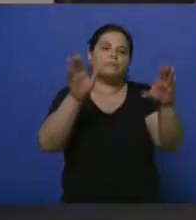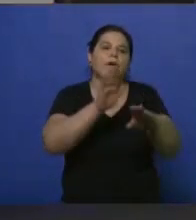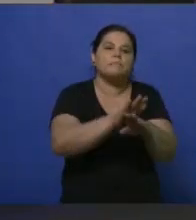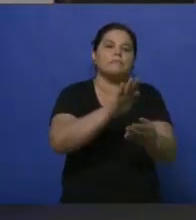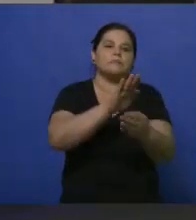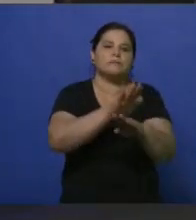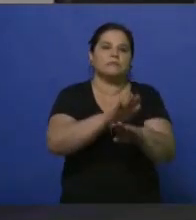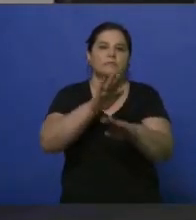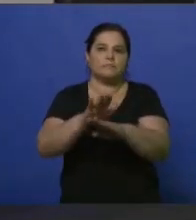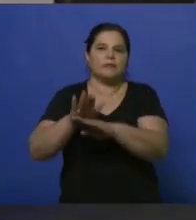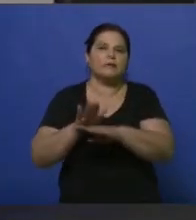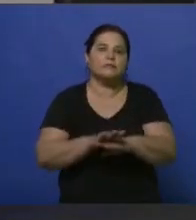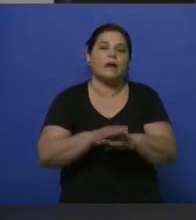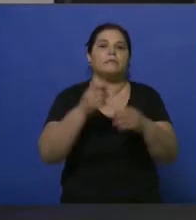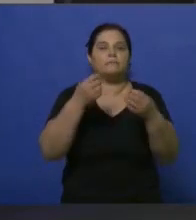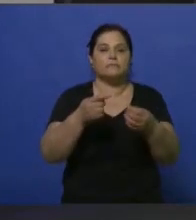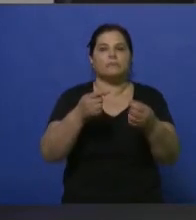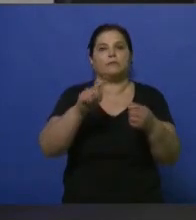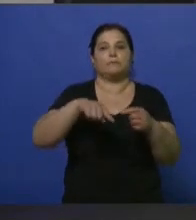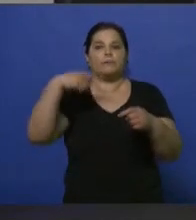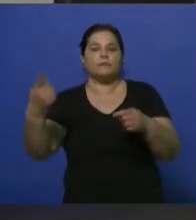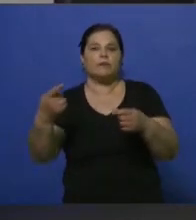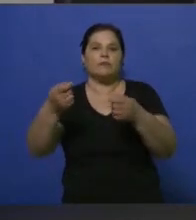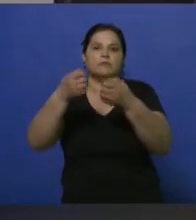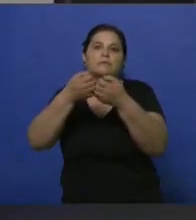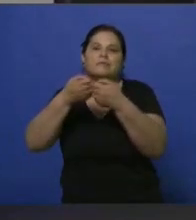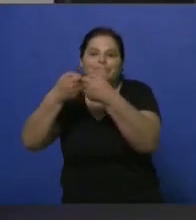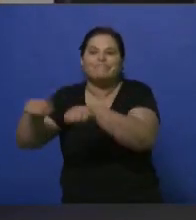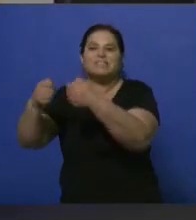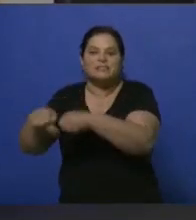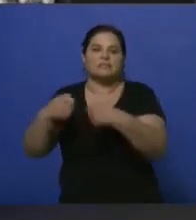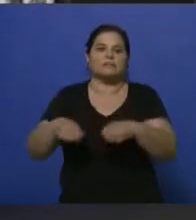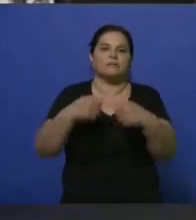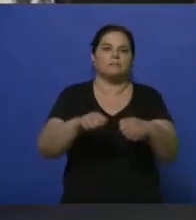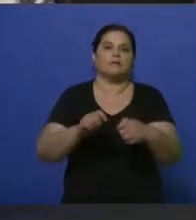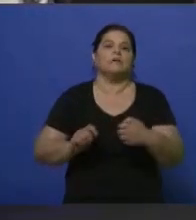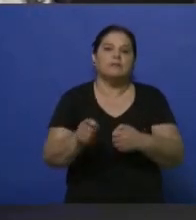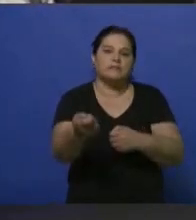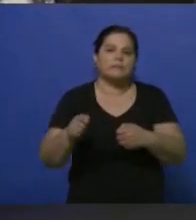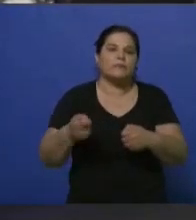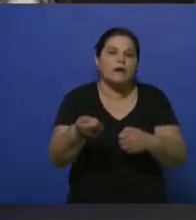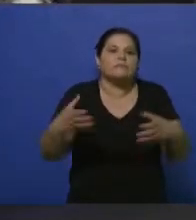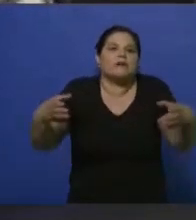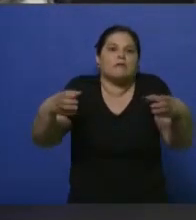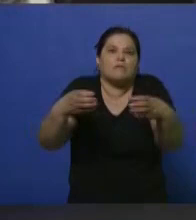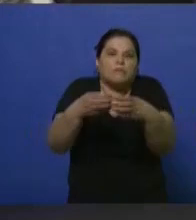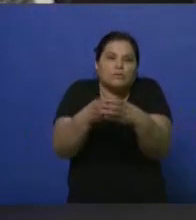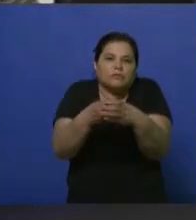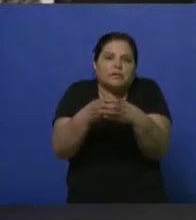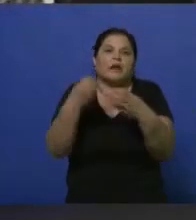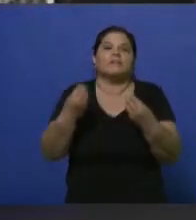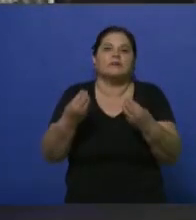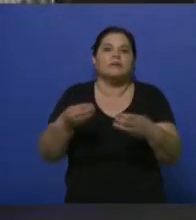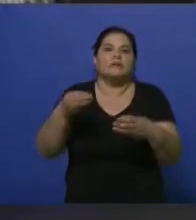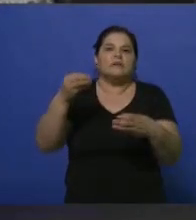escenario. Ahora, lo que está claro es que esta es una política de ajuste que está consensuada con el Fondo Monetario y esa política de ajuste va a seguir profundizando la